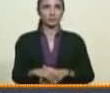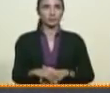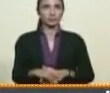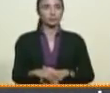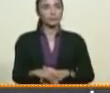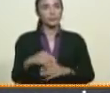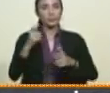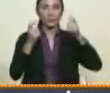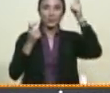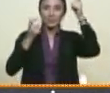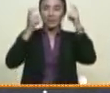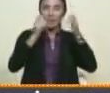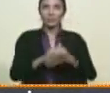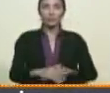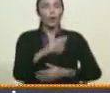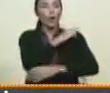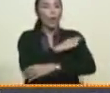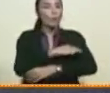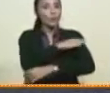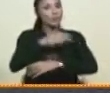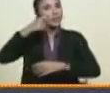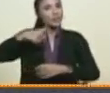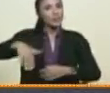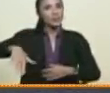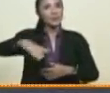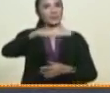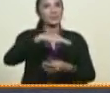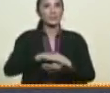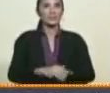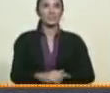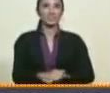frías el hospital del pueblo del vivían